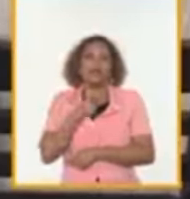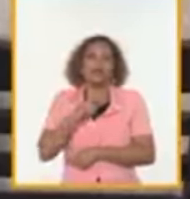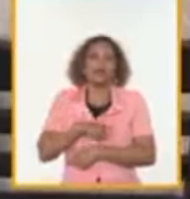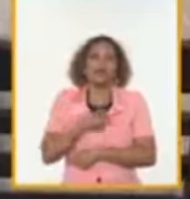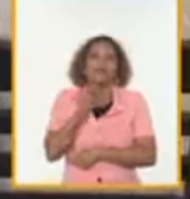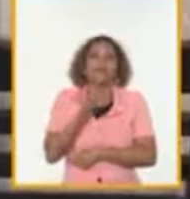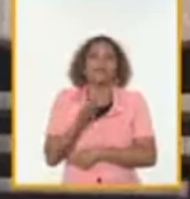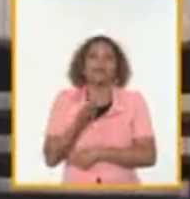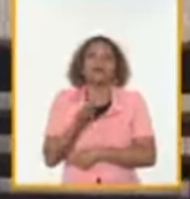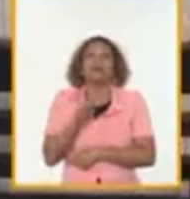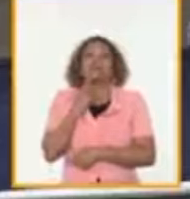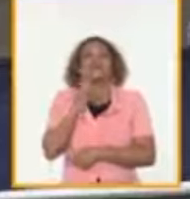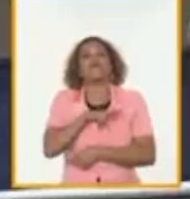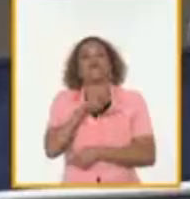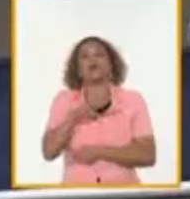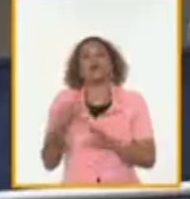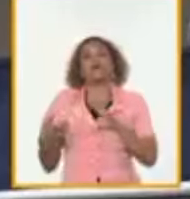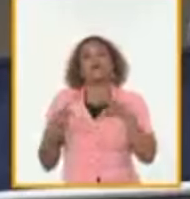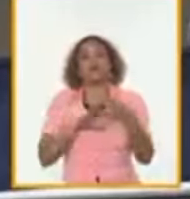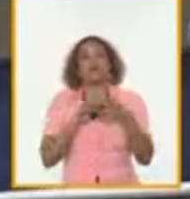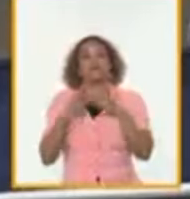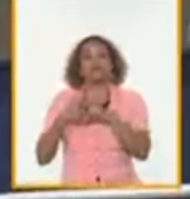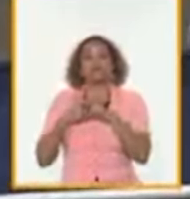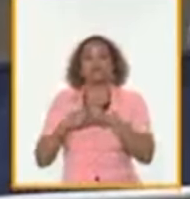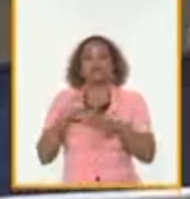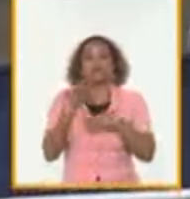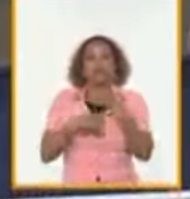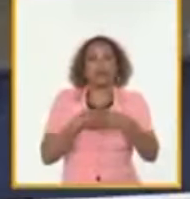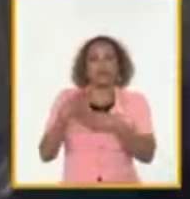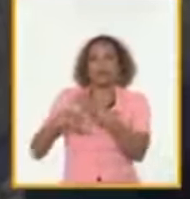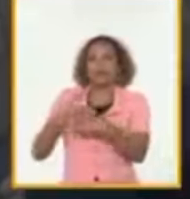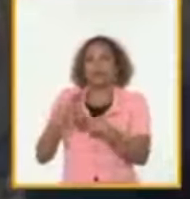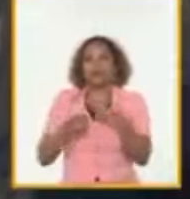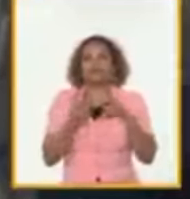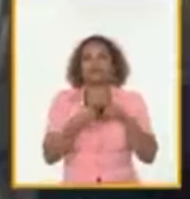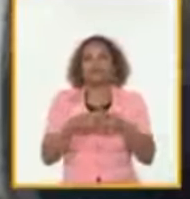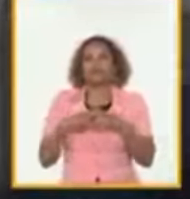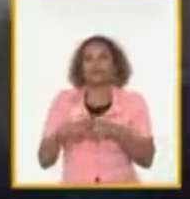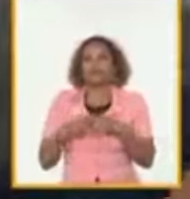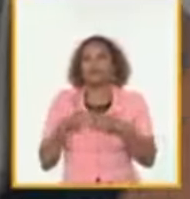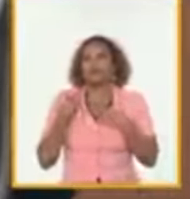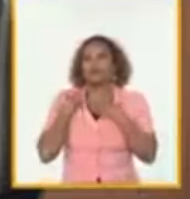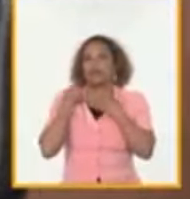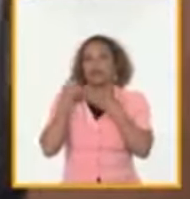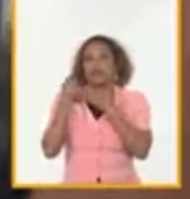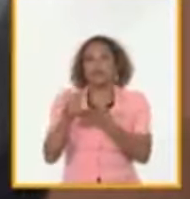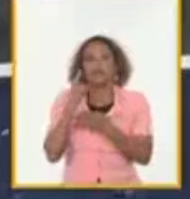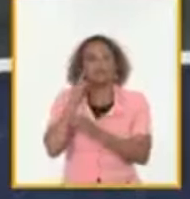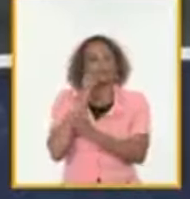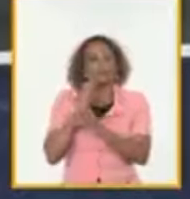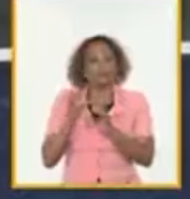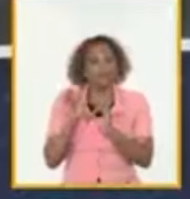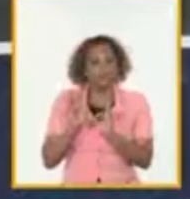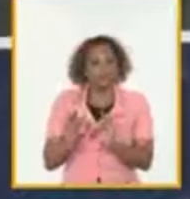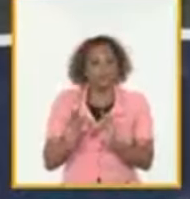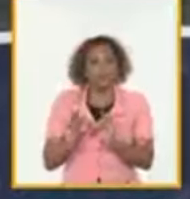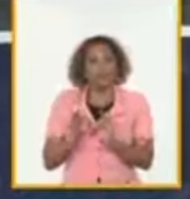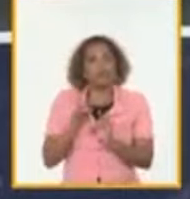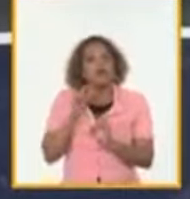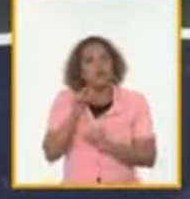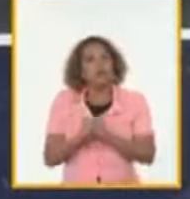concretar y buscar una manera de resolver todos esos problemas de la apoyados por la ciencia siempre se